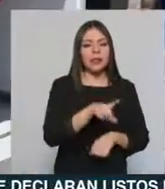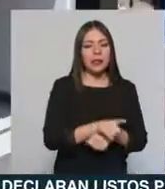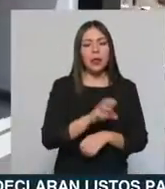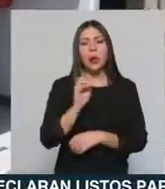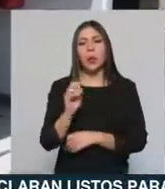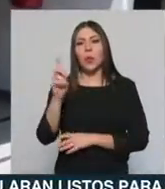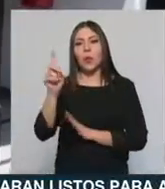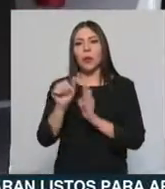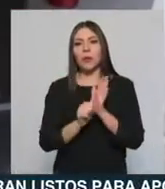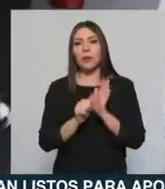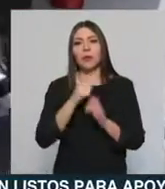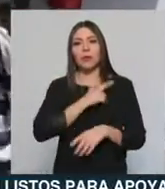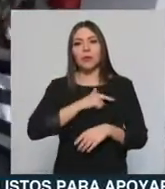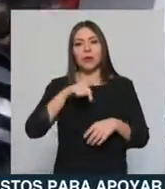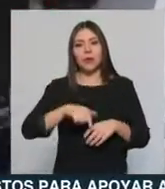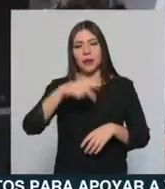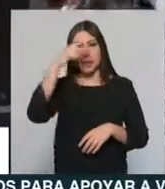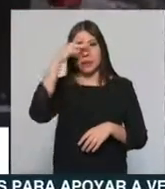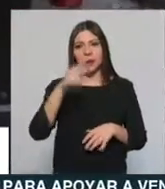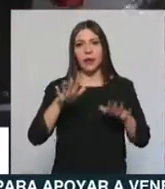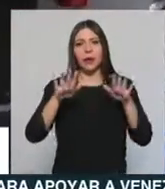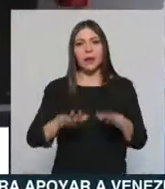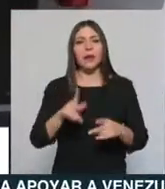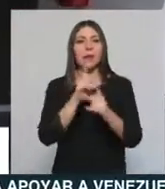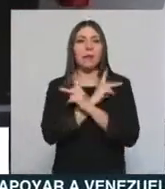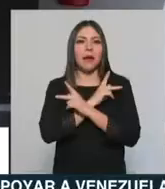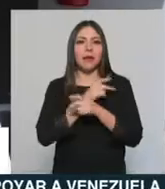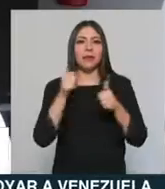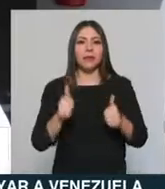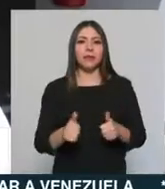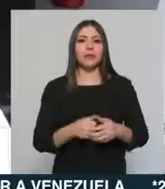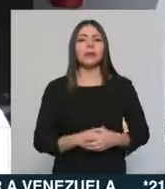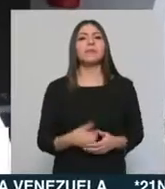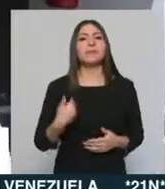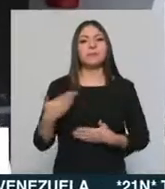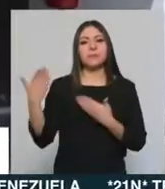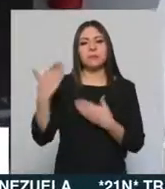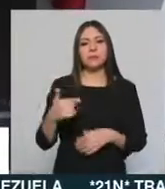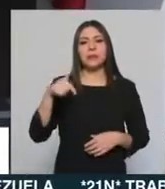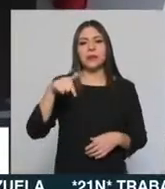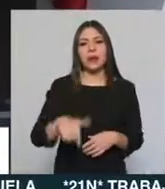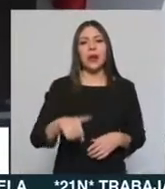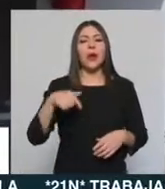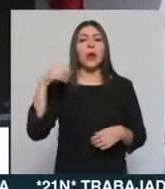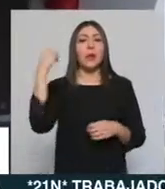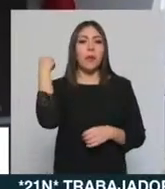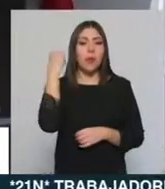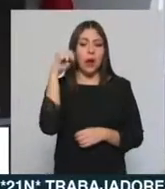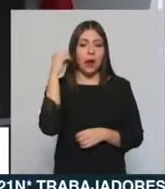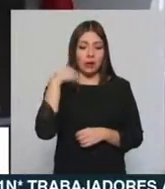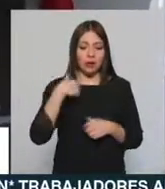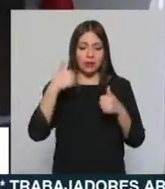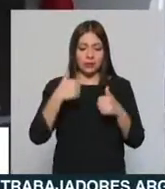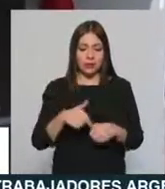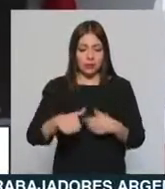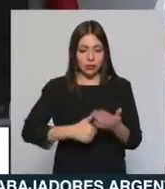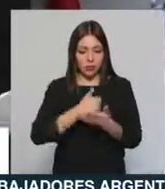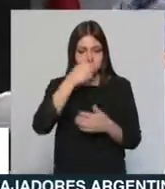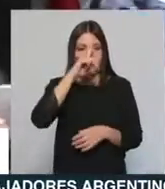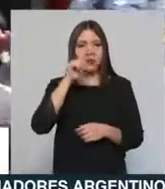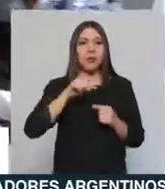vacacionar. Vamos a Oaxaca, sí, y estamos unos días en México, en la ciudad. Sí. ¿Qué tal le parece el